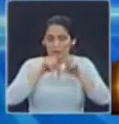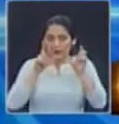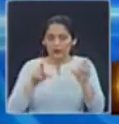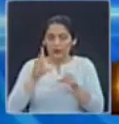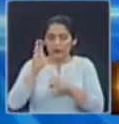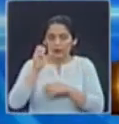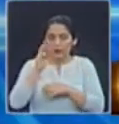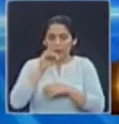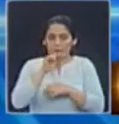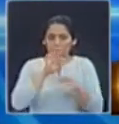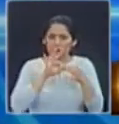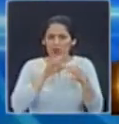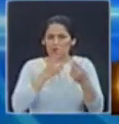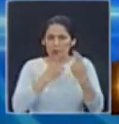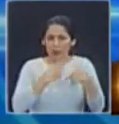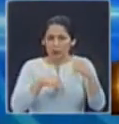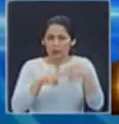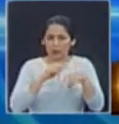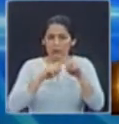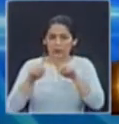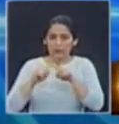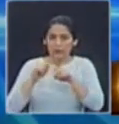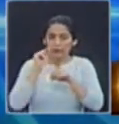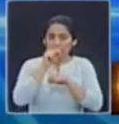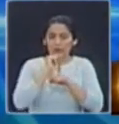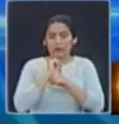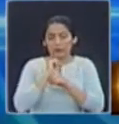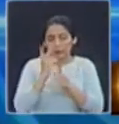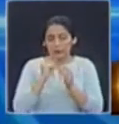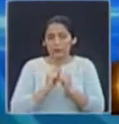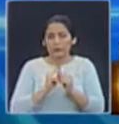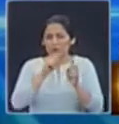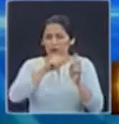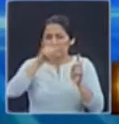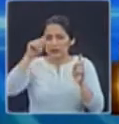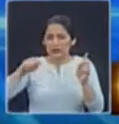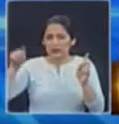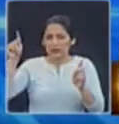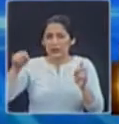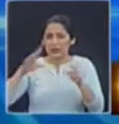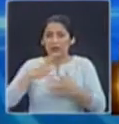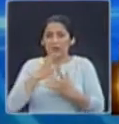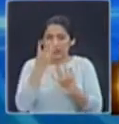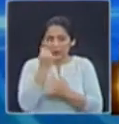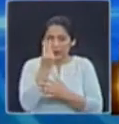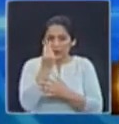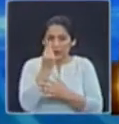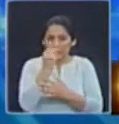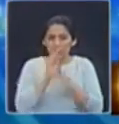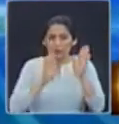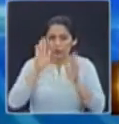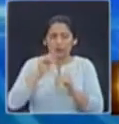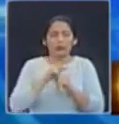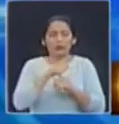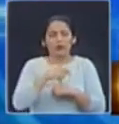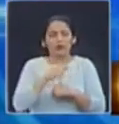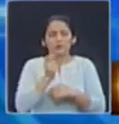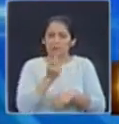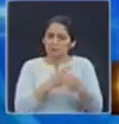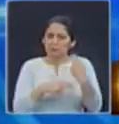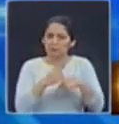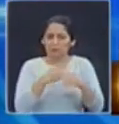valores. Y para entrar en la bolsa, uno tiene que transparentar las contabilidades absolutamente muy claras. Si usted